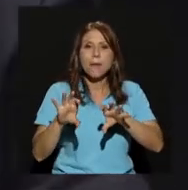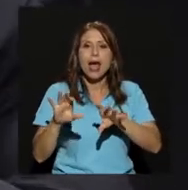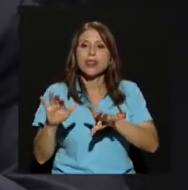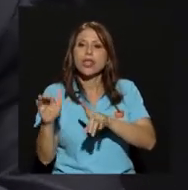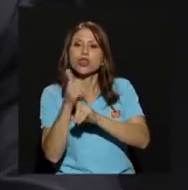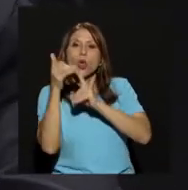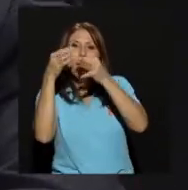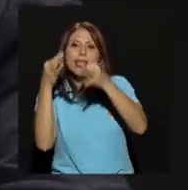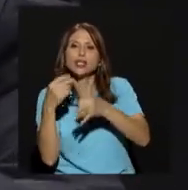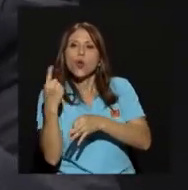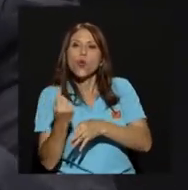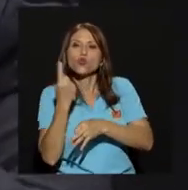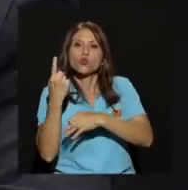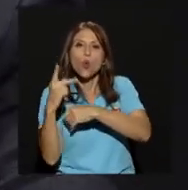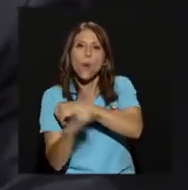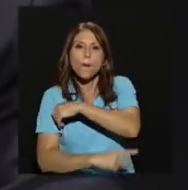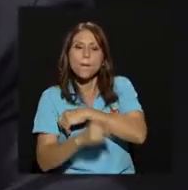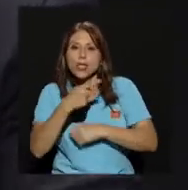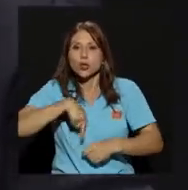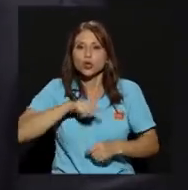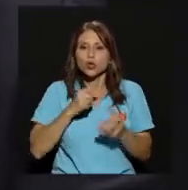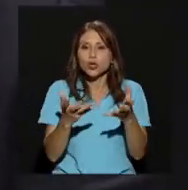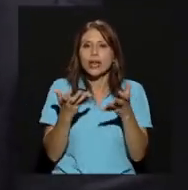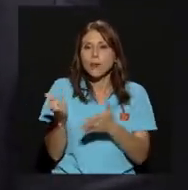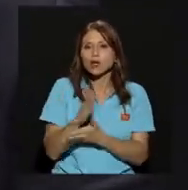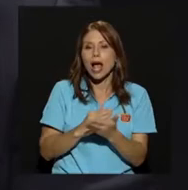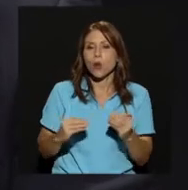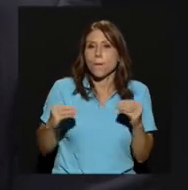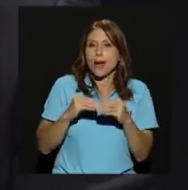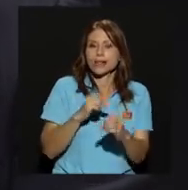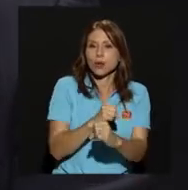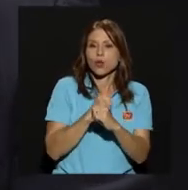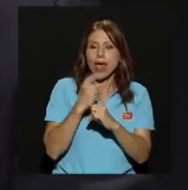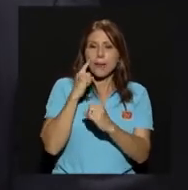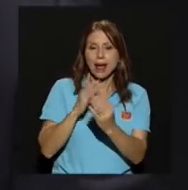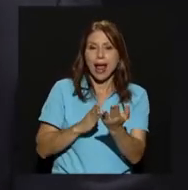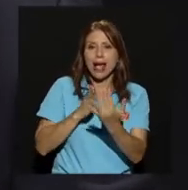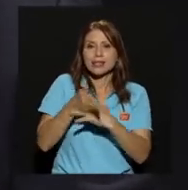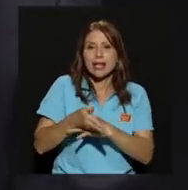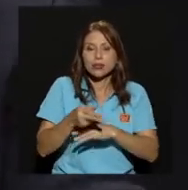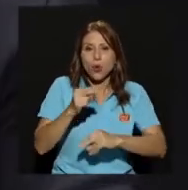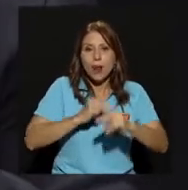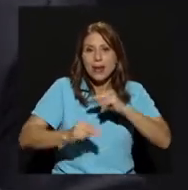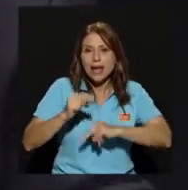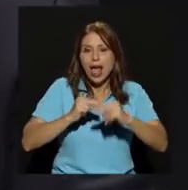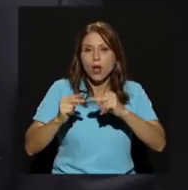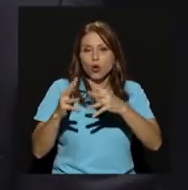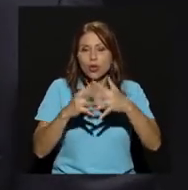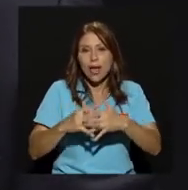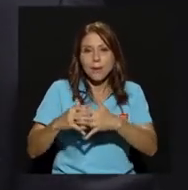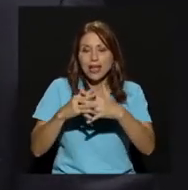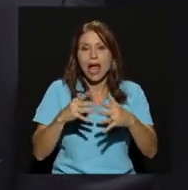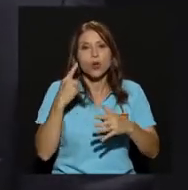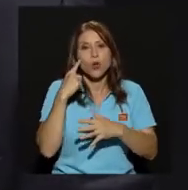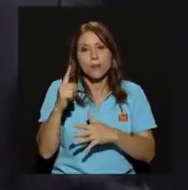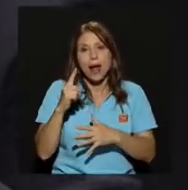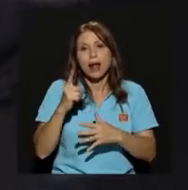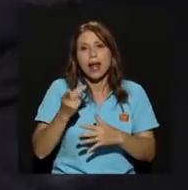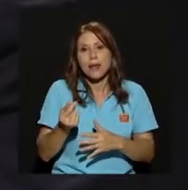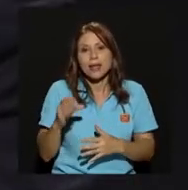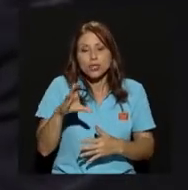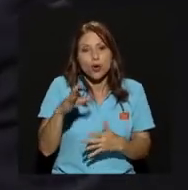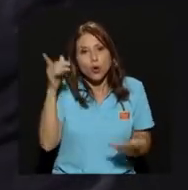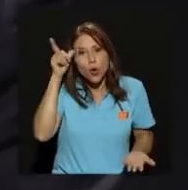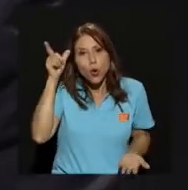que nosotros queríamos algo que nos diera mayor seguridad para efectos del acceso al mercado norteamericano y para efectos de la inversión lo